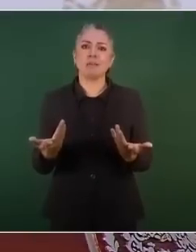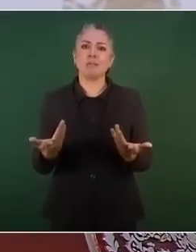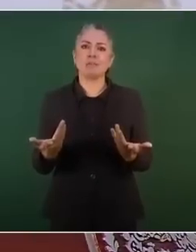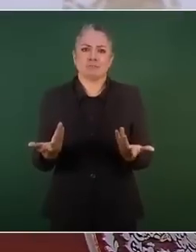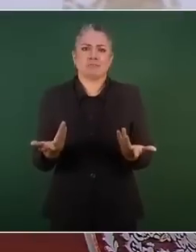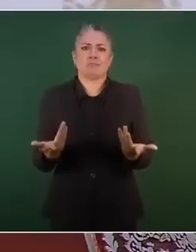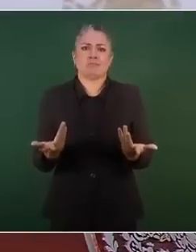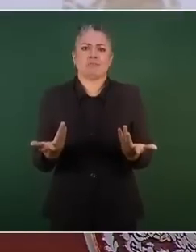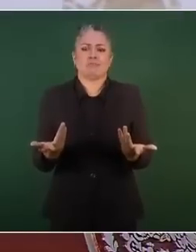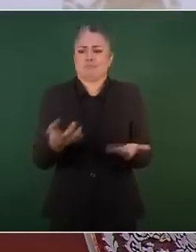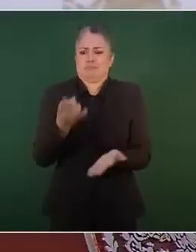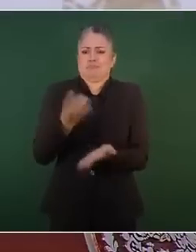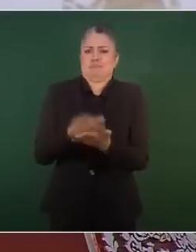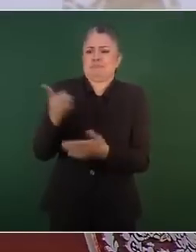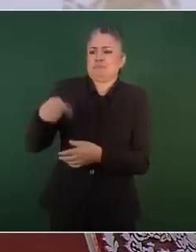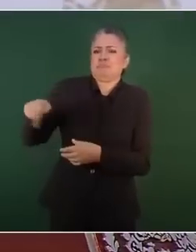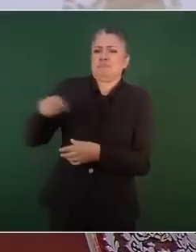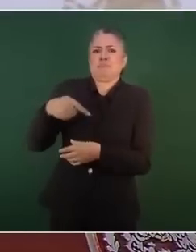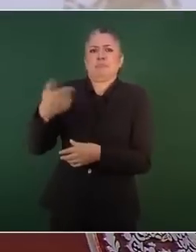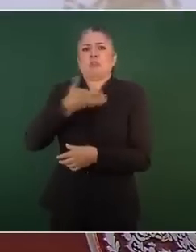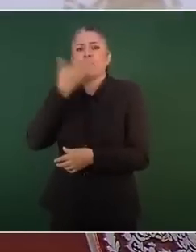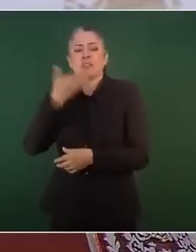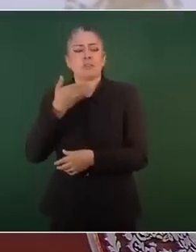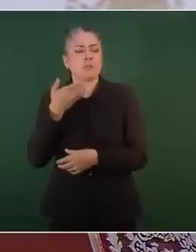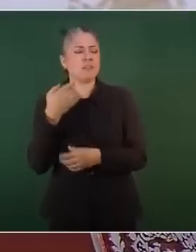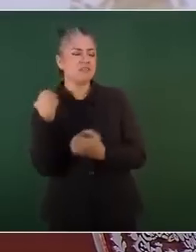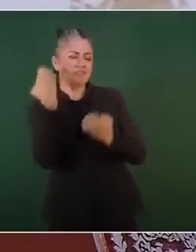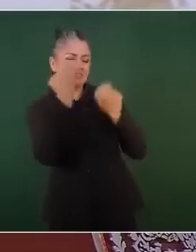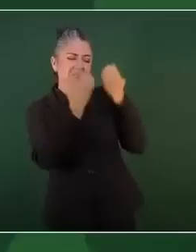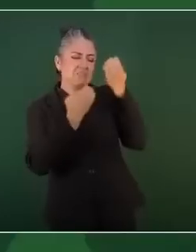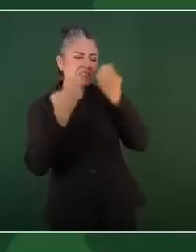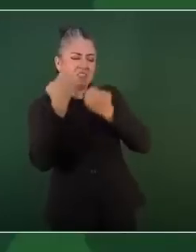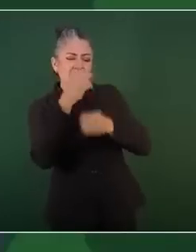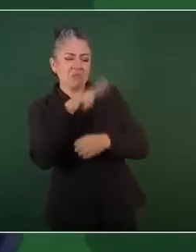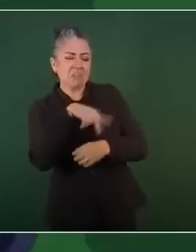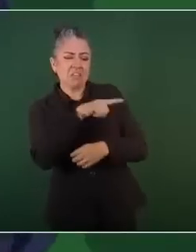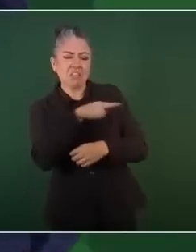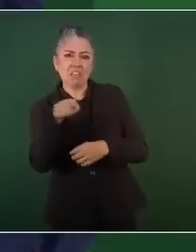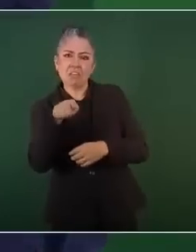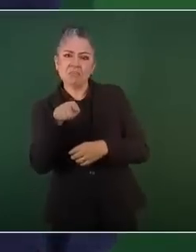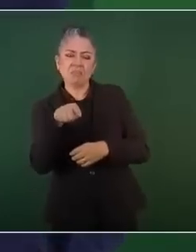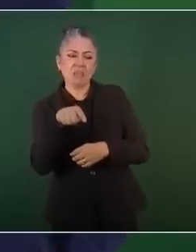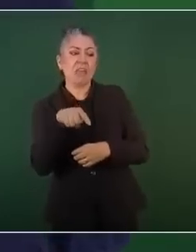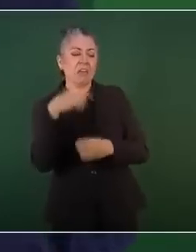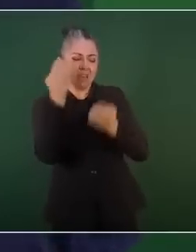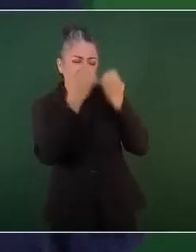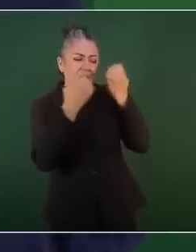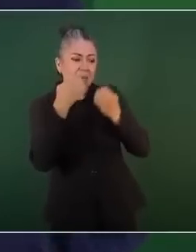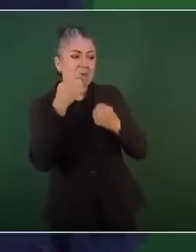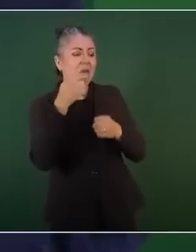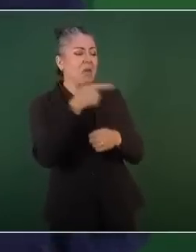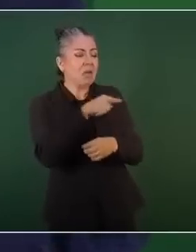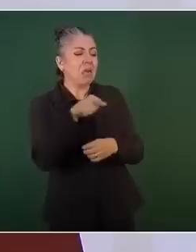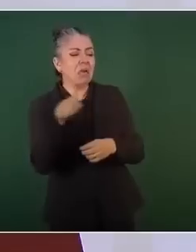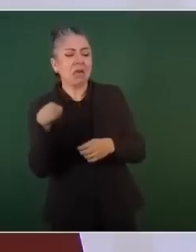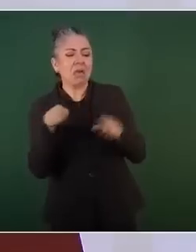a solo hacer análisis de la realidad, pero no a transformar la realidad.